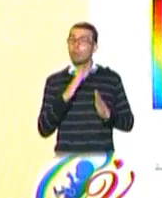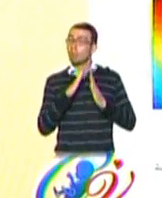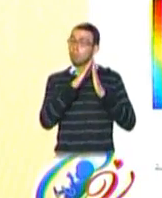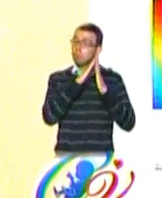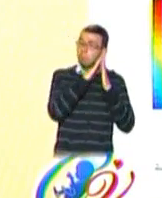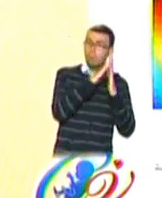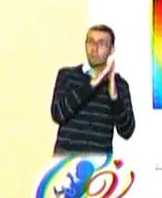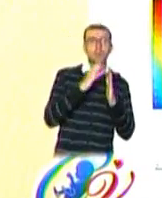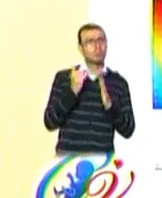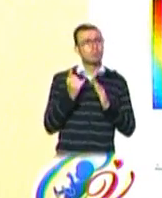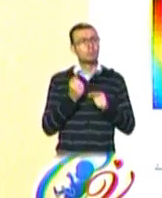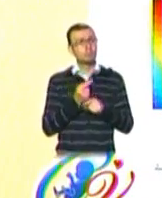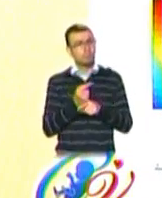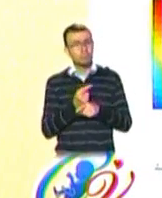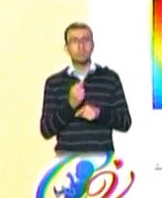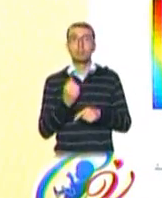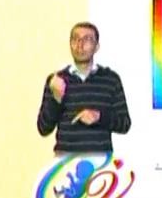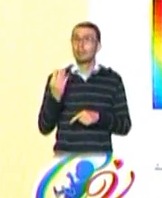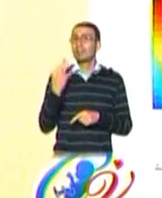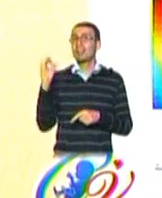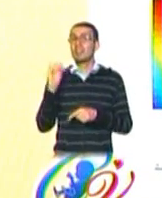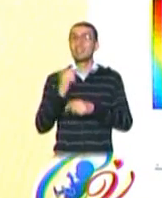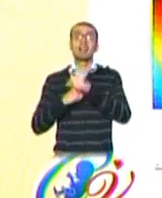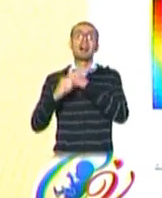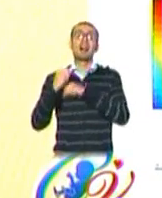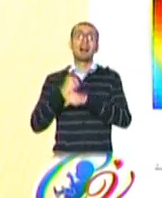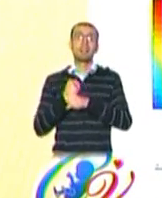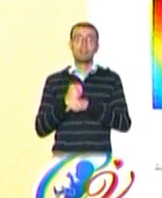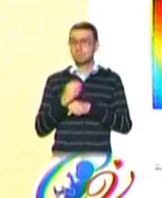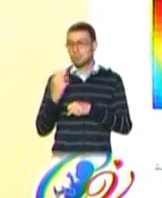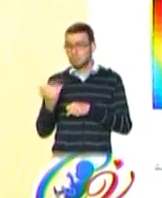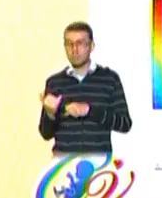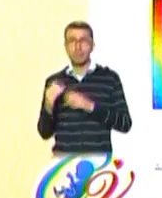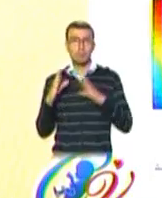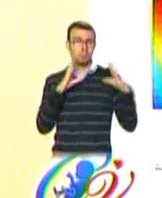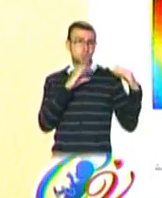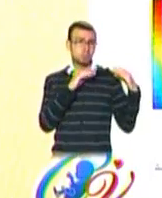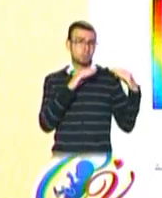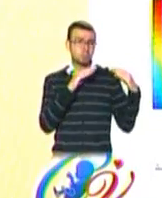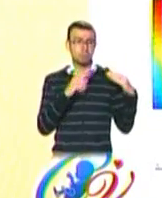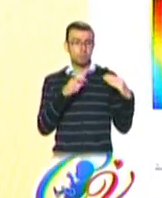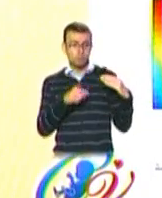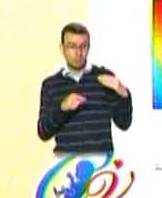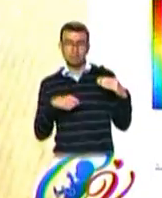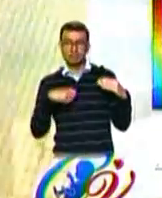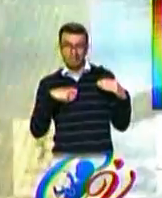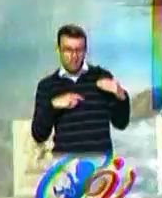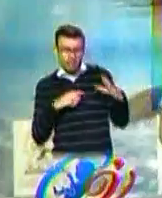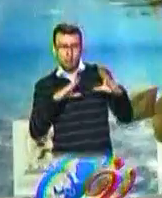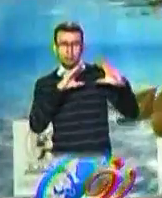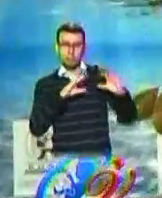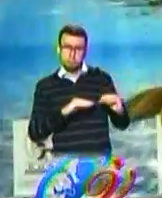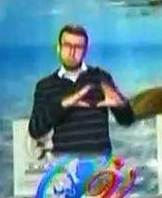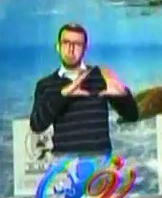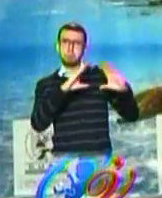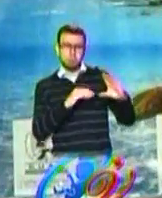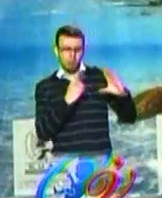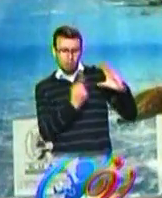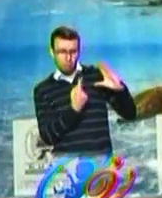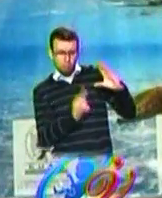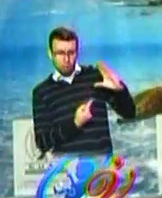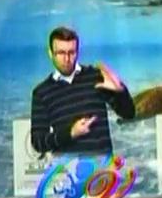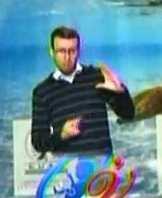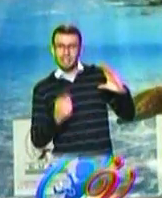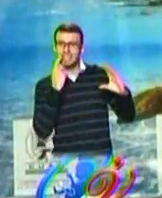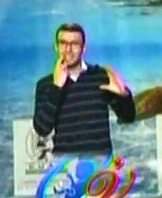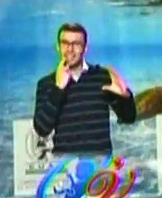que el colchoncito, el mismo hace 30 años, pero ese colchón tiene unas redes metálicas y a mí, como